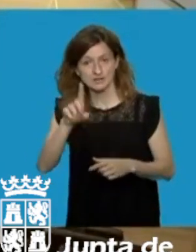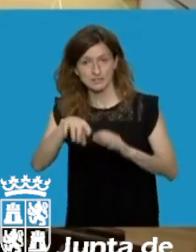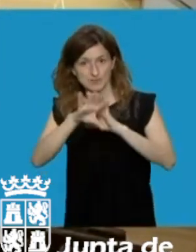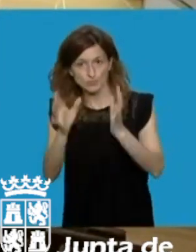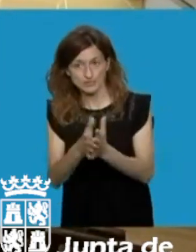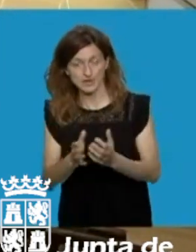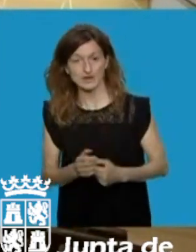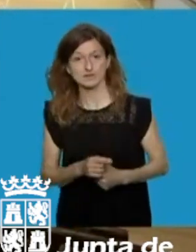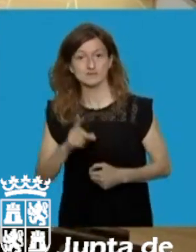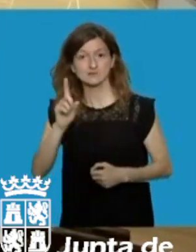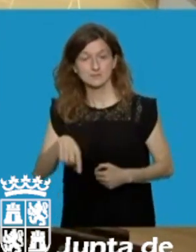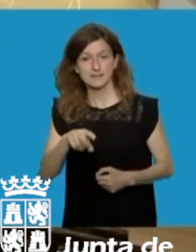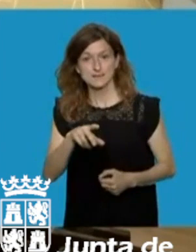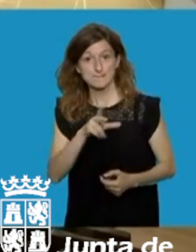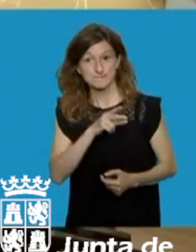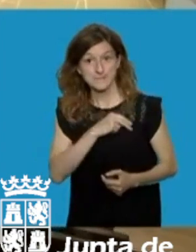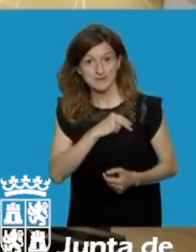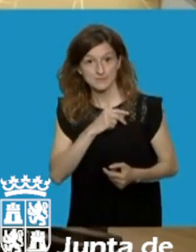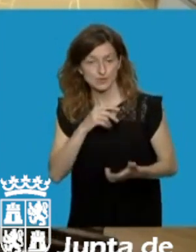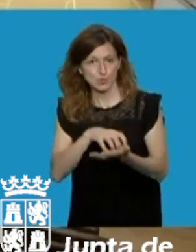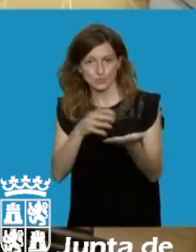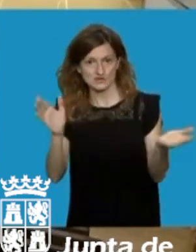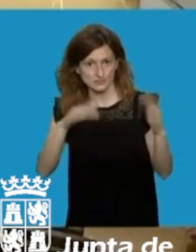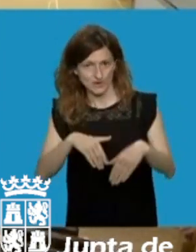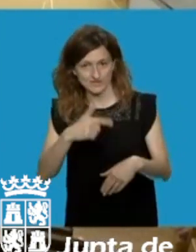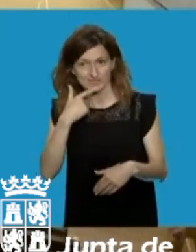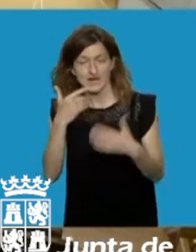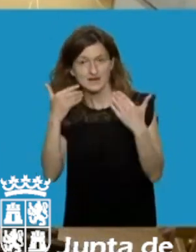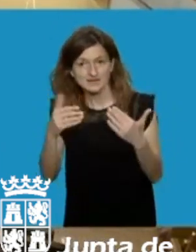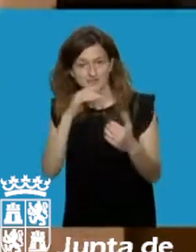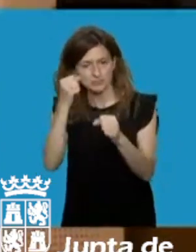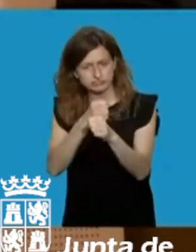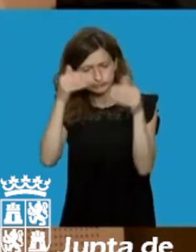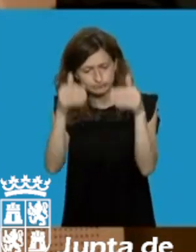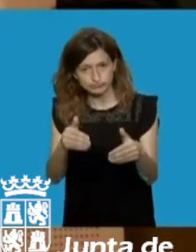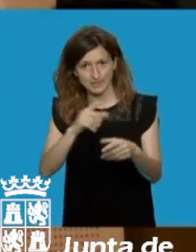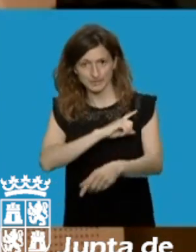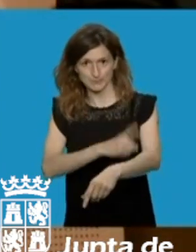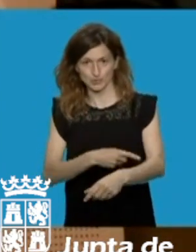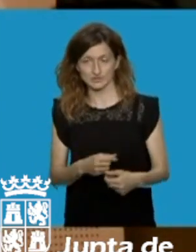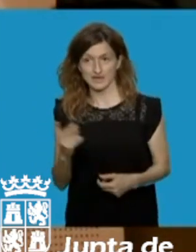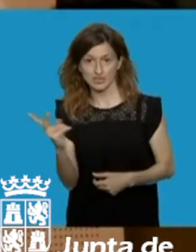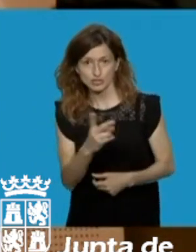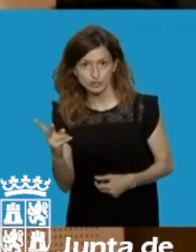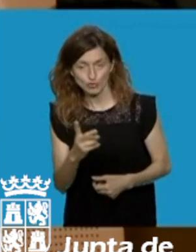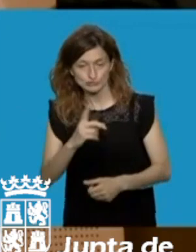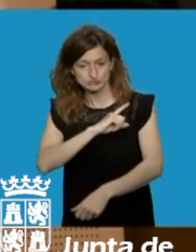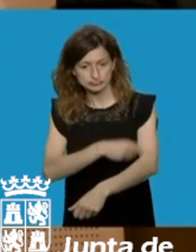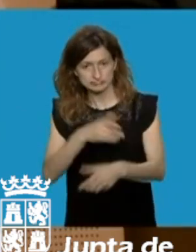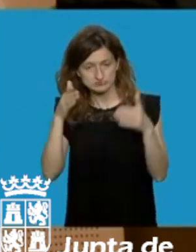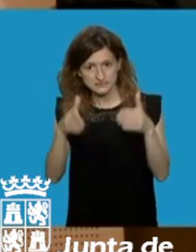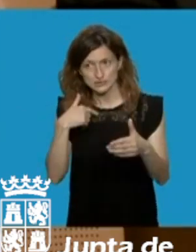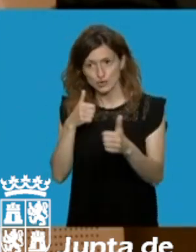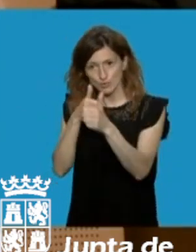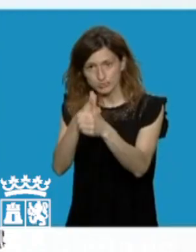internacionales, la concesión de esta mención ofrecía muy pocas dudas. Gracias por tu dedicación a este deporte, gracias a ambos por vuestra dedicación, porque yo he sido de los que